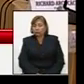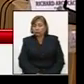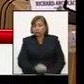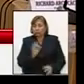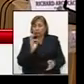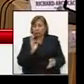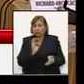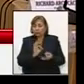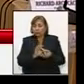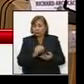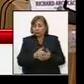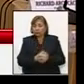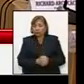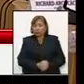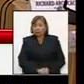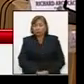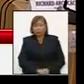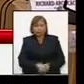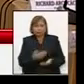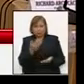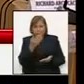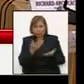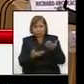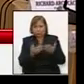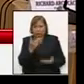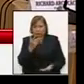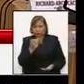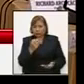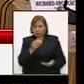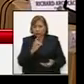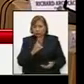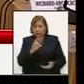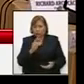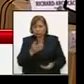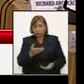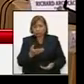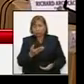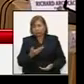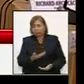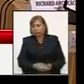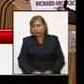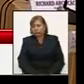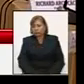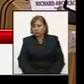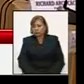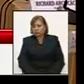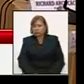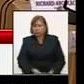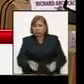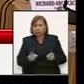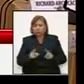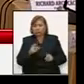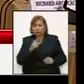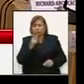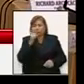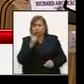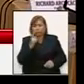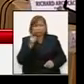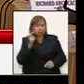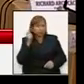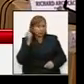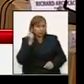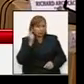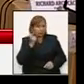Correcto. ¿Usted ha manejado revólver? Por supuesto. Y cuando dispara un revólver,